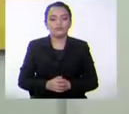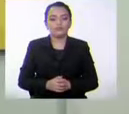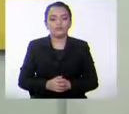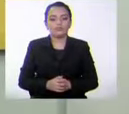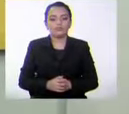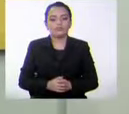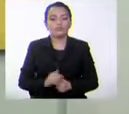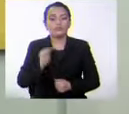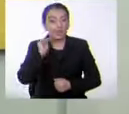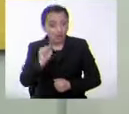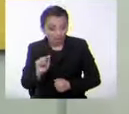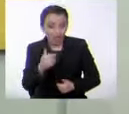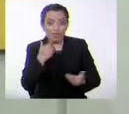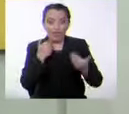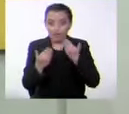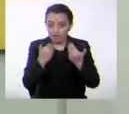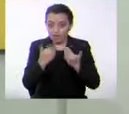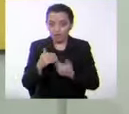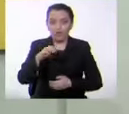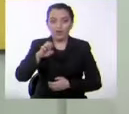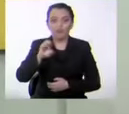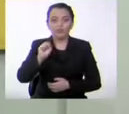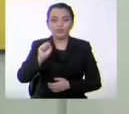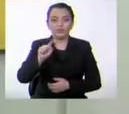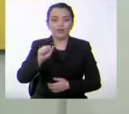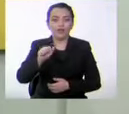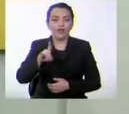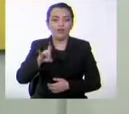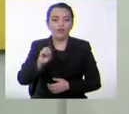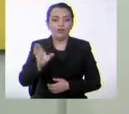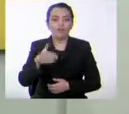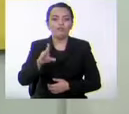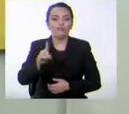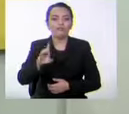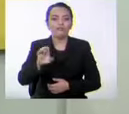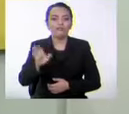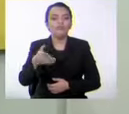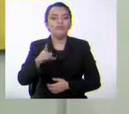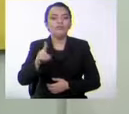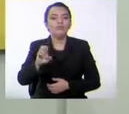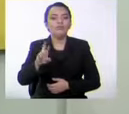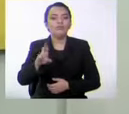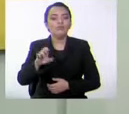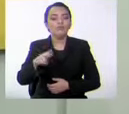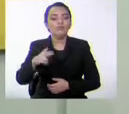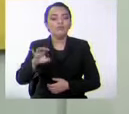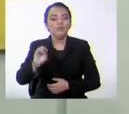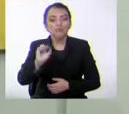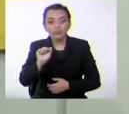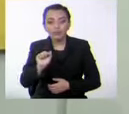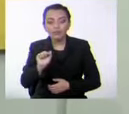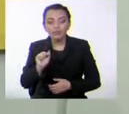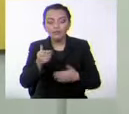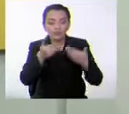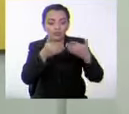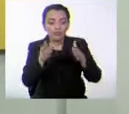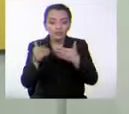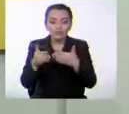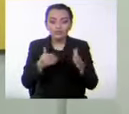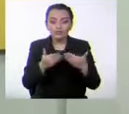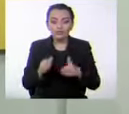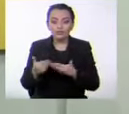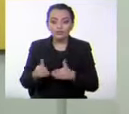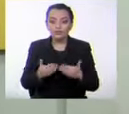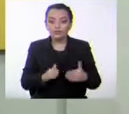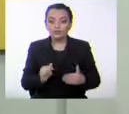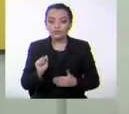Ahí tenemos esa definición de Estado de Derecho. A lo largo del programa hemos conocido esas diferencias en las